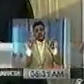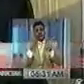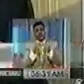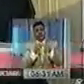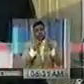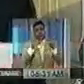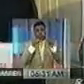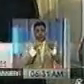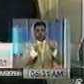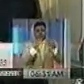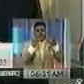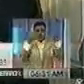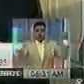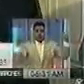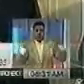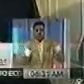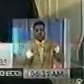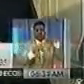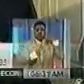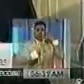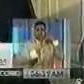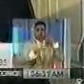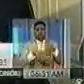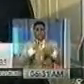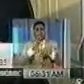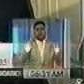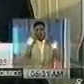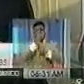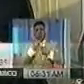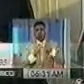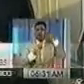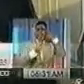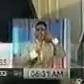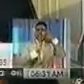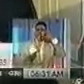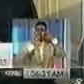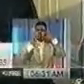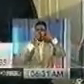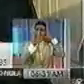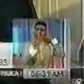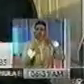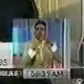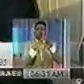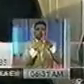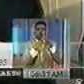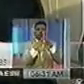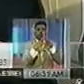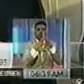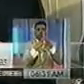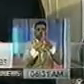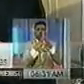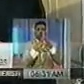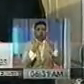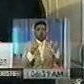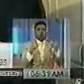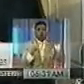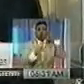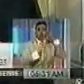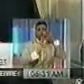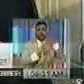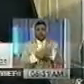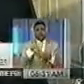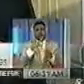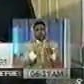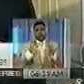de las redes, en el tema de la seguridad de las instalaciones de todo el sistema de telecomunicaciones del país, un